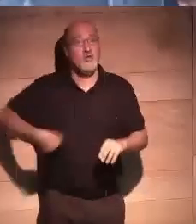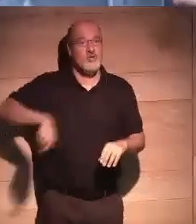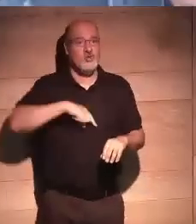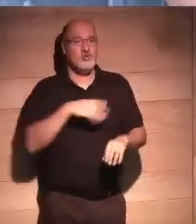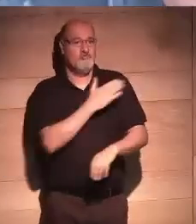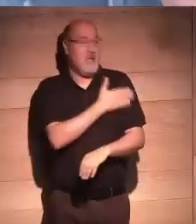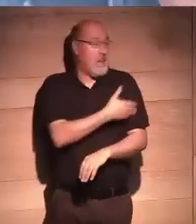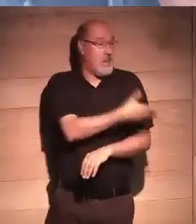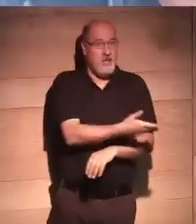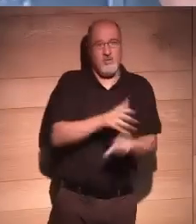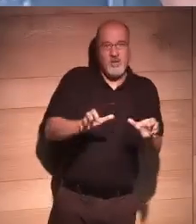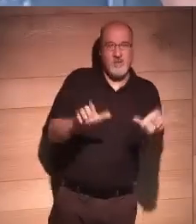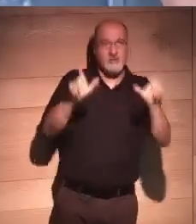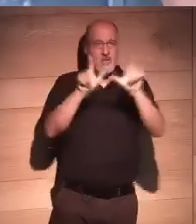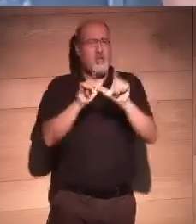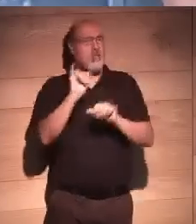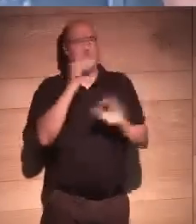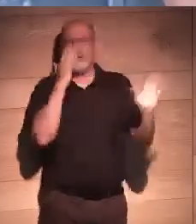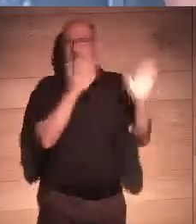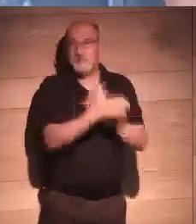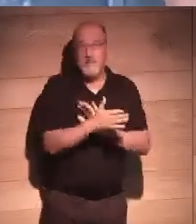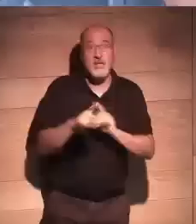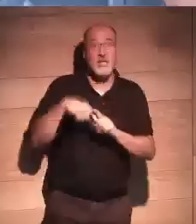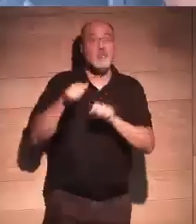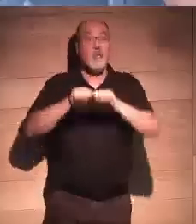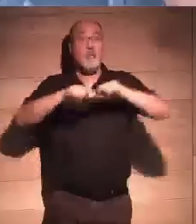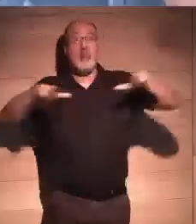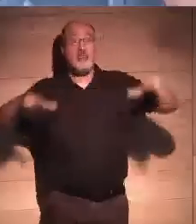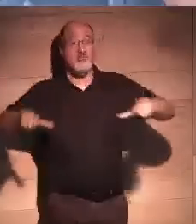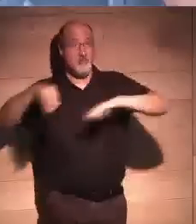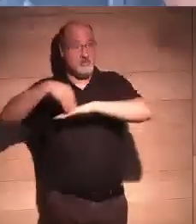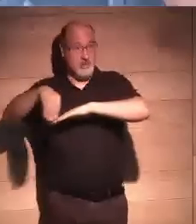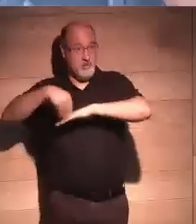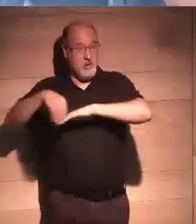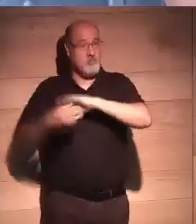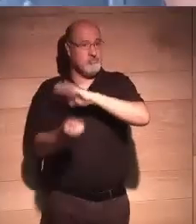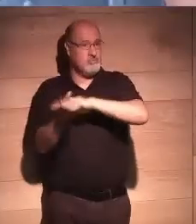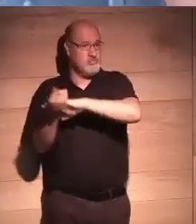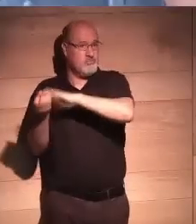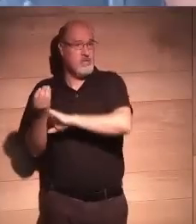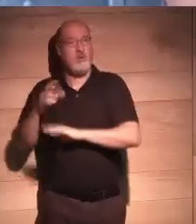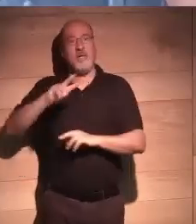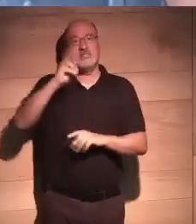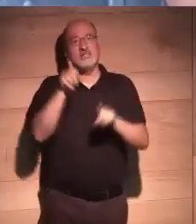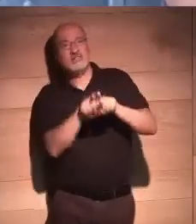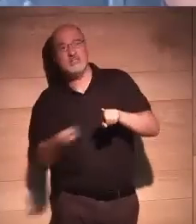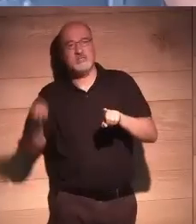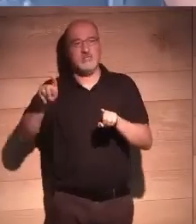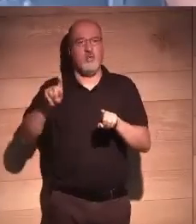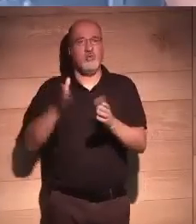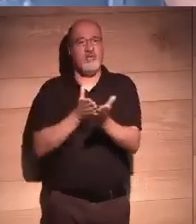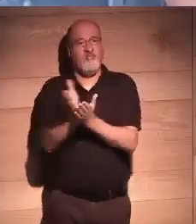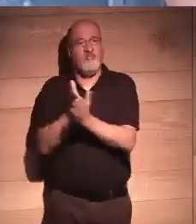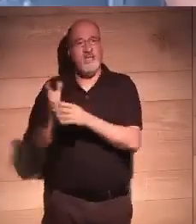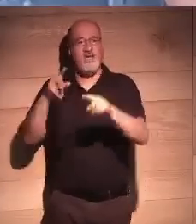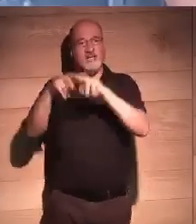crea acontecimientos, esa televisión va a seguir existiendo. Y luego las plataformas van a seguir pues una segunda vía para consumir sobre